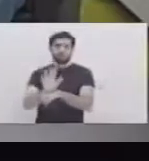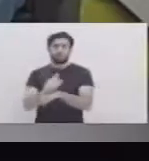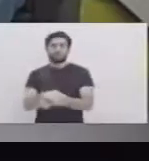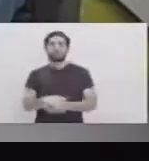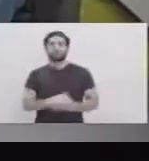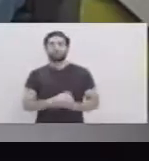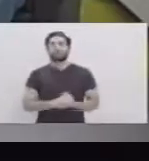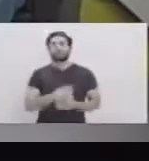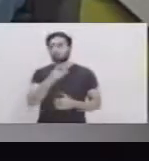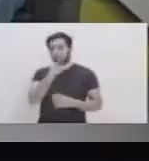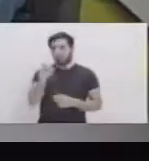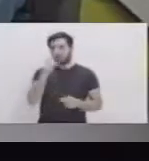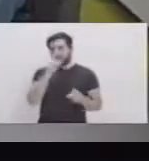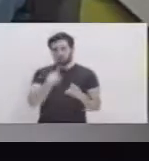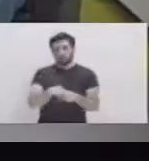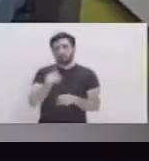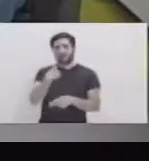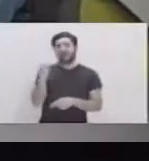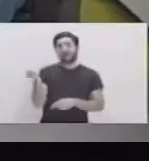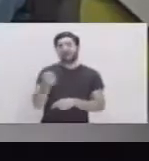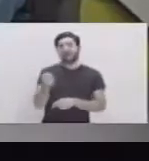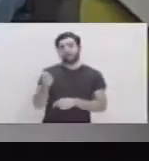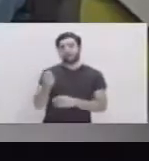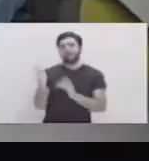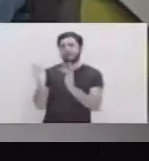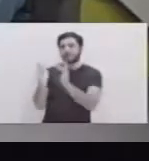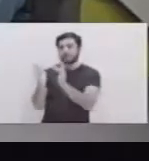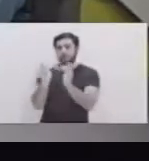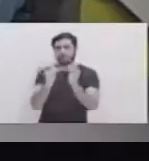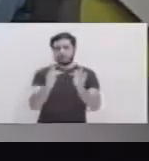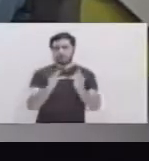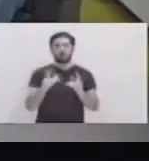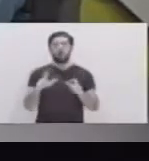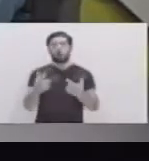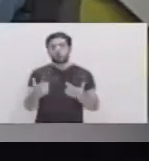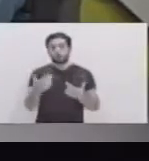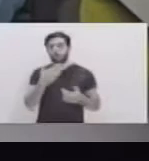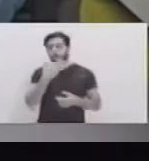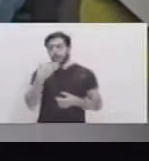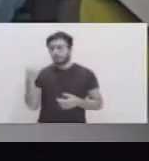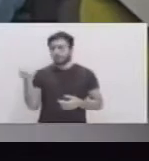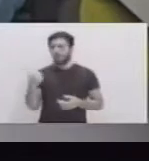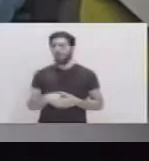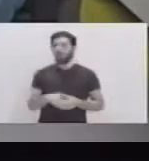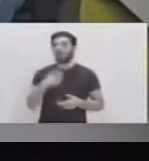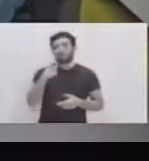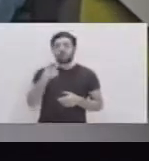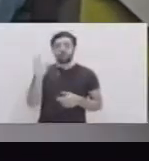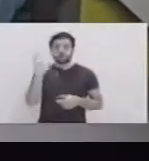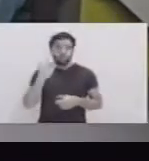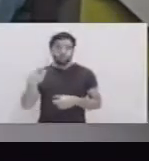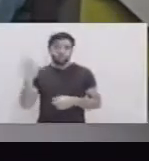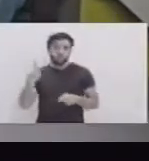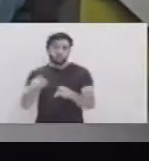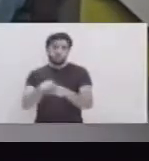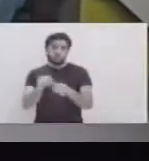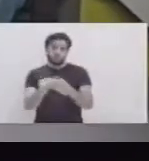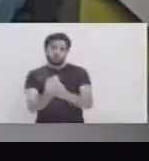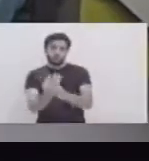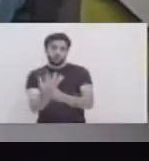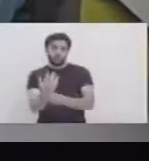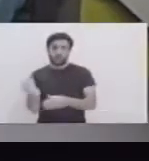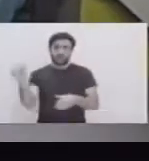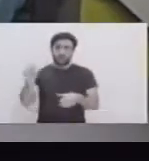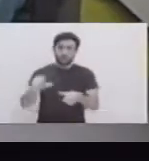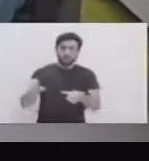programa y pues a todos los que nos están viendo, traten de mantener esa amistad y traten de como usted dice, ¿verdad? Es una plantita que se va